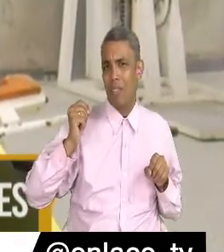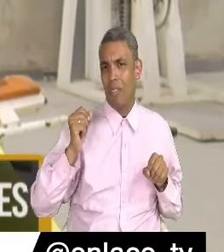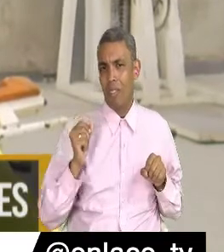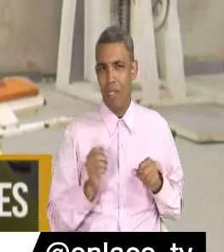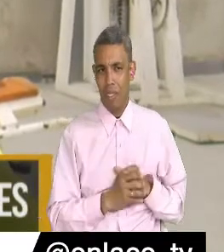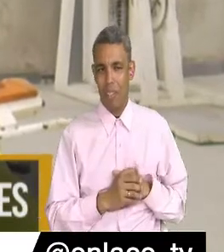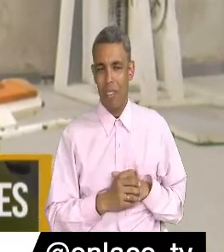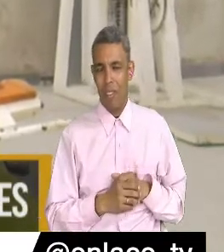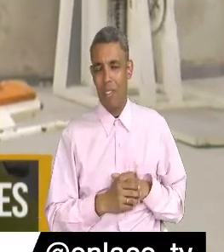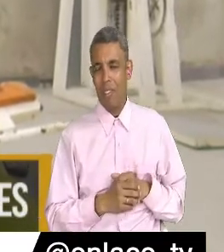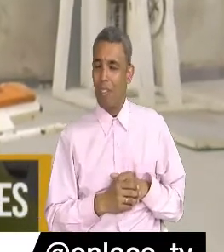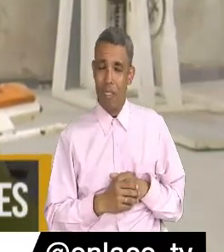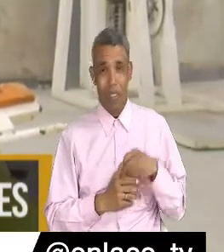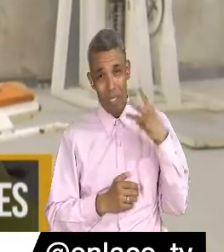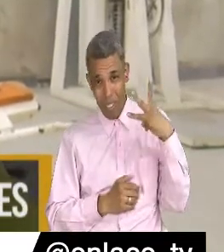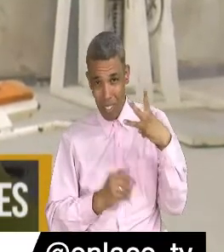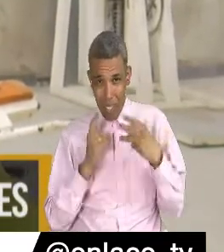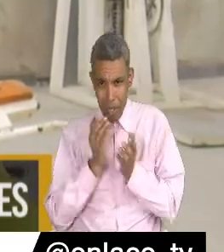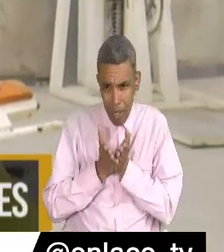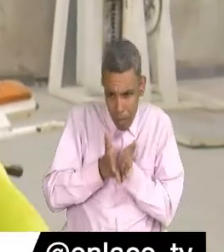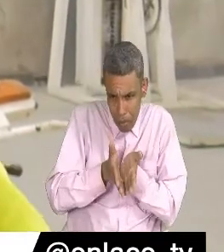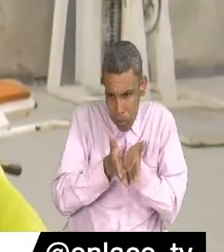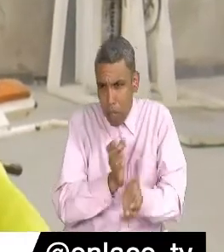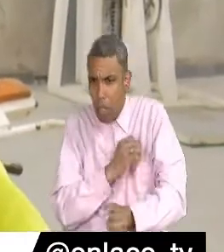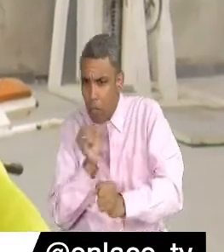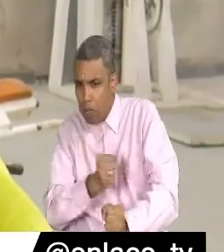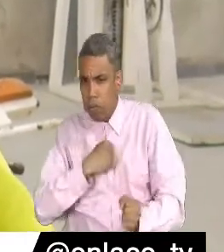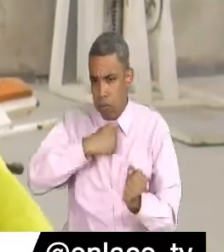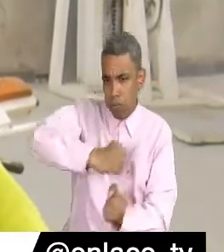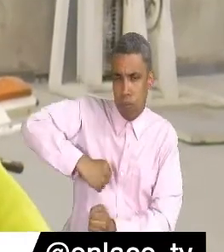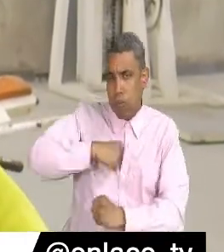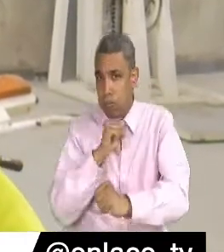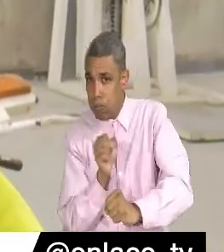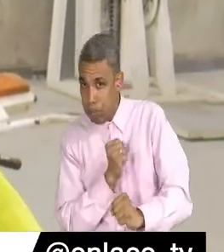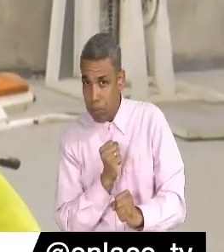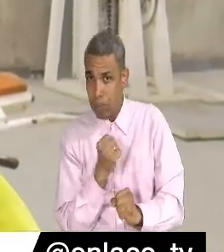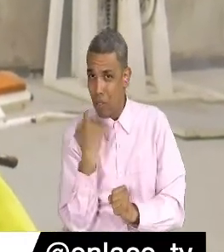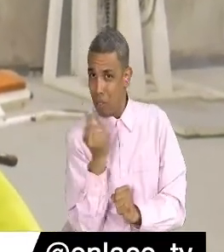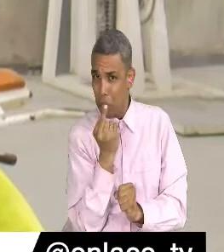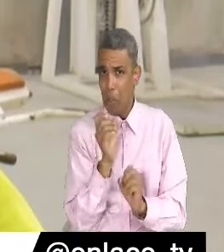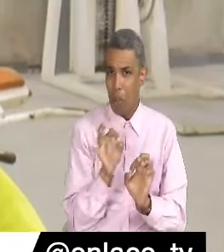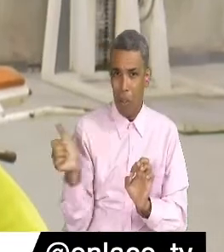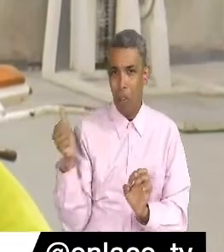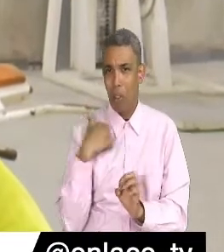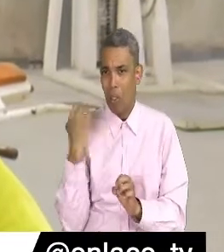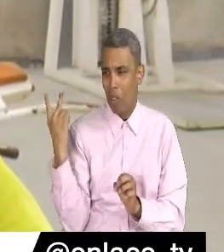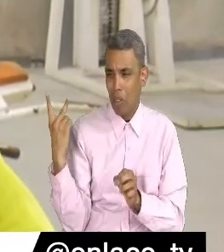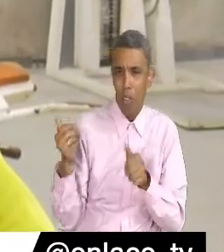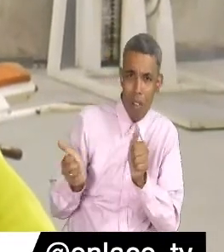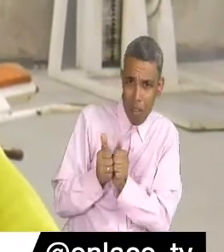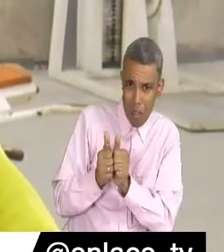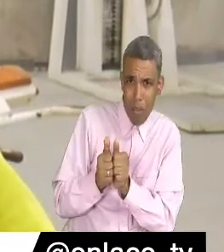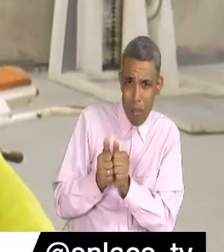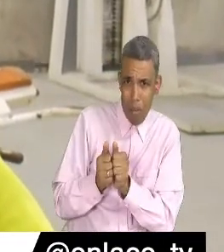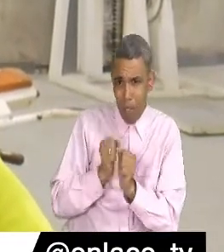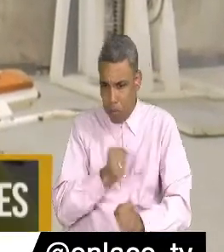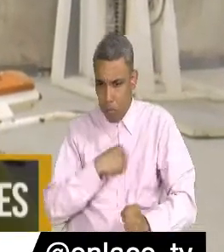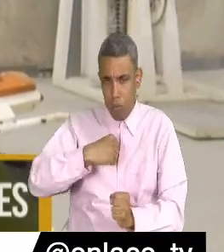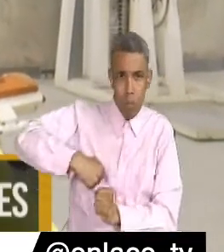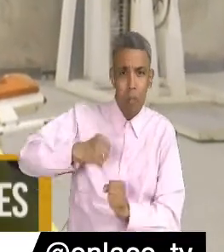plazas en bote individual y 2 plazas en bote de pareja. También está Rosmira Ortega, que viene de